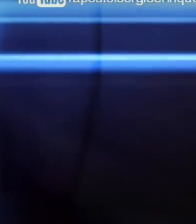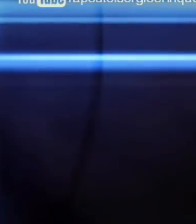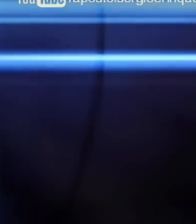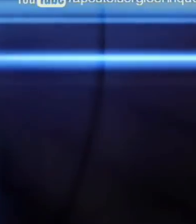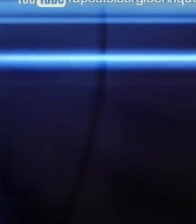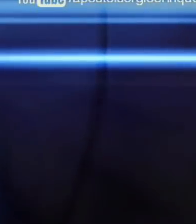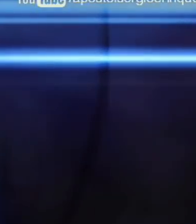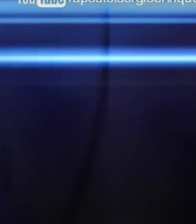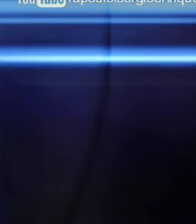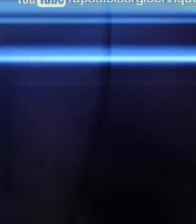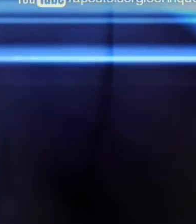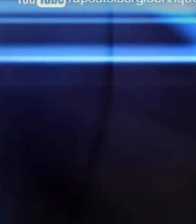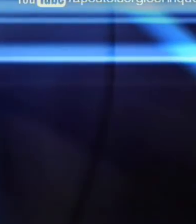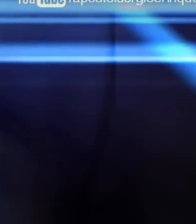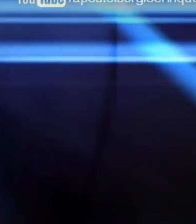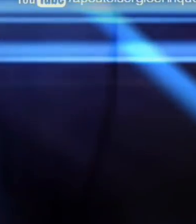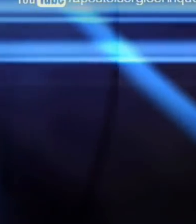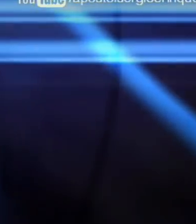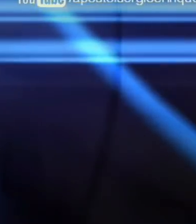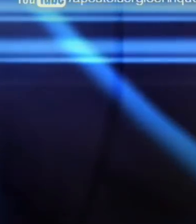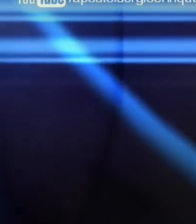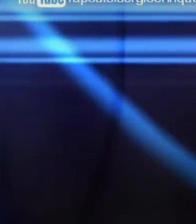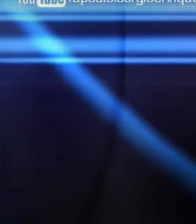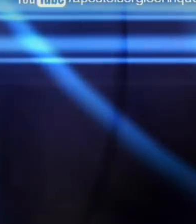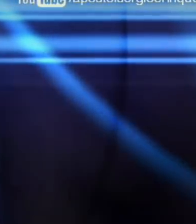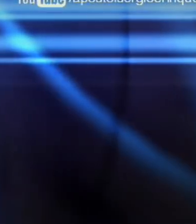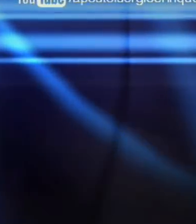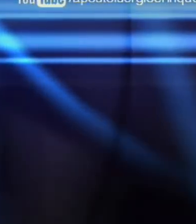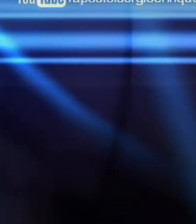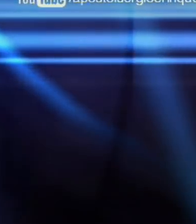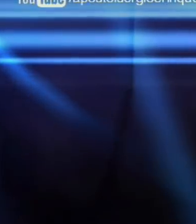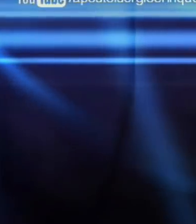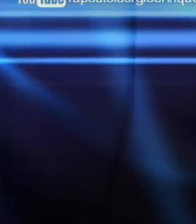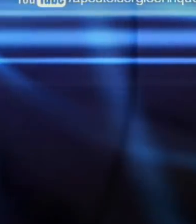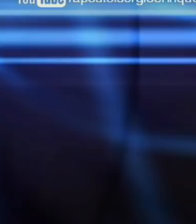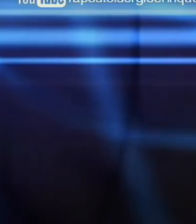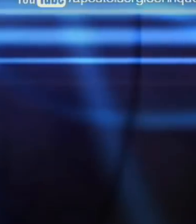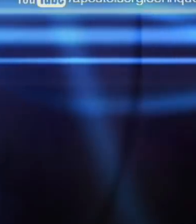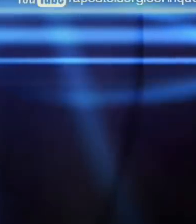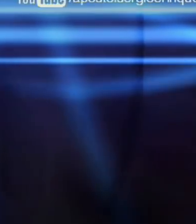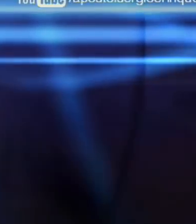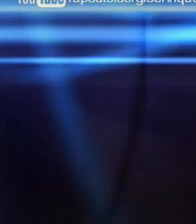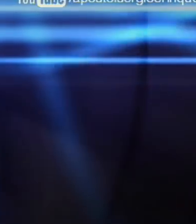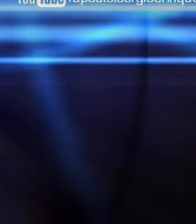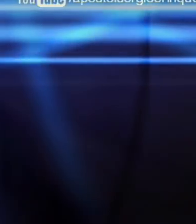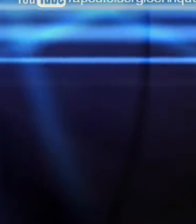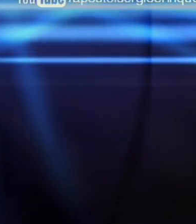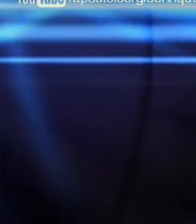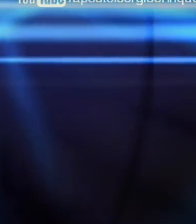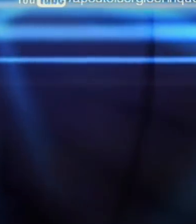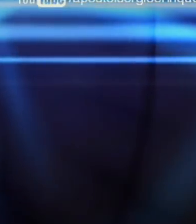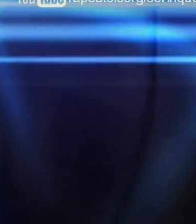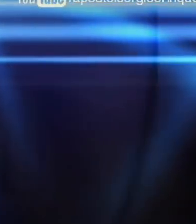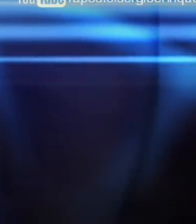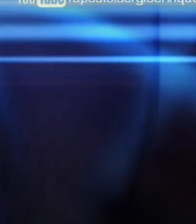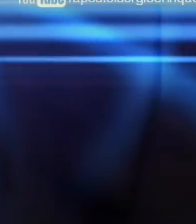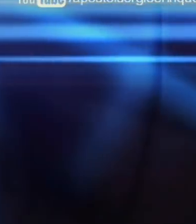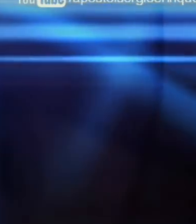esto, os digo que no pasará esta generación hasta que todo esto suceda. Ahí está, ahora sí.